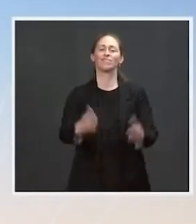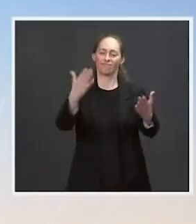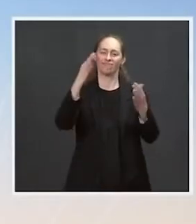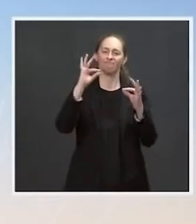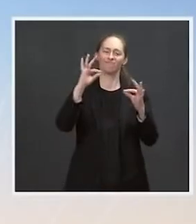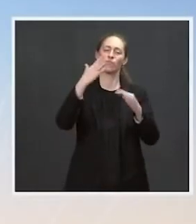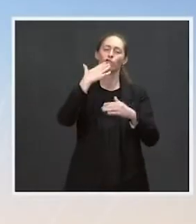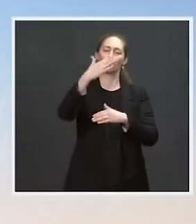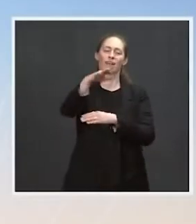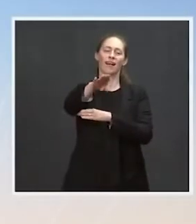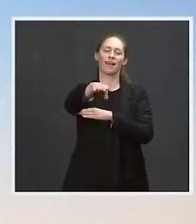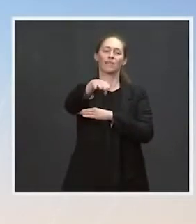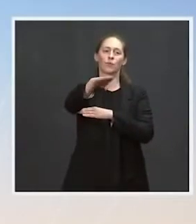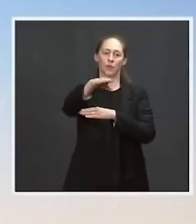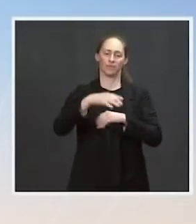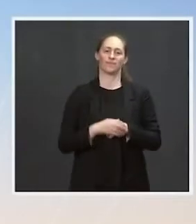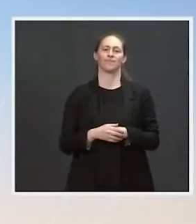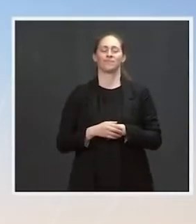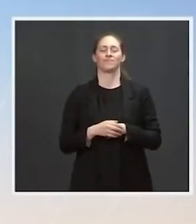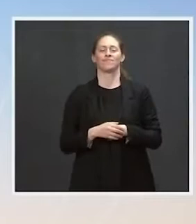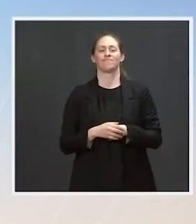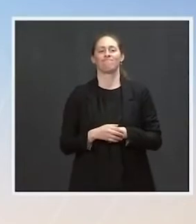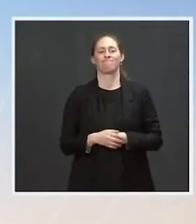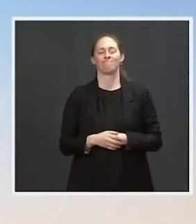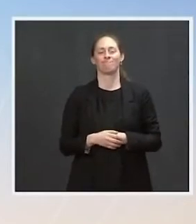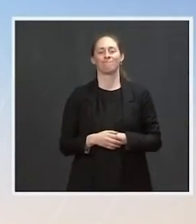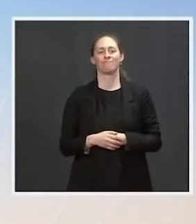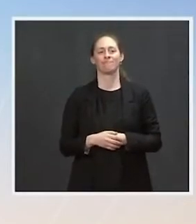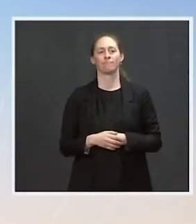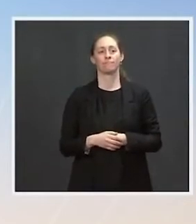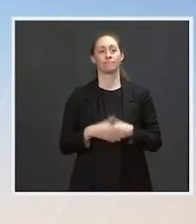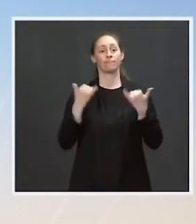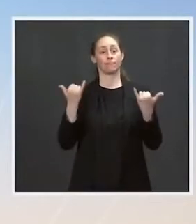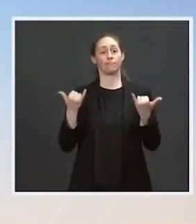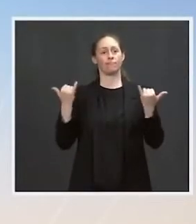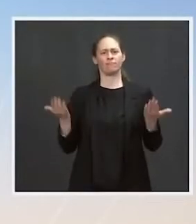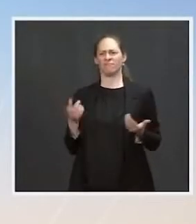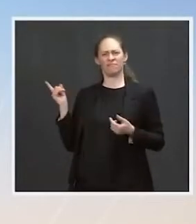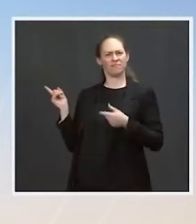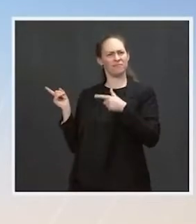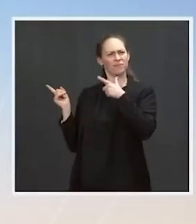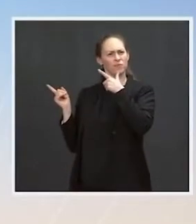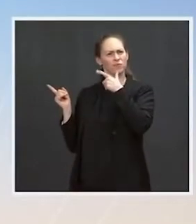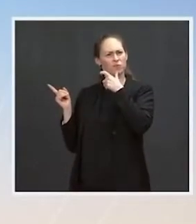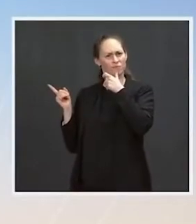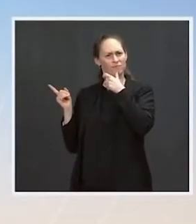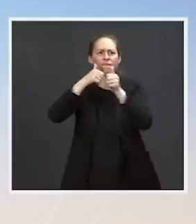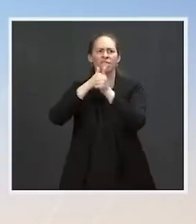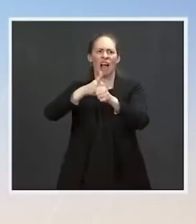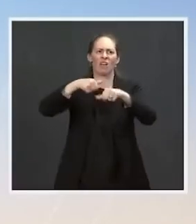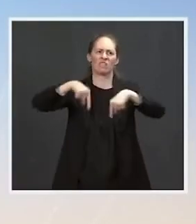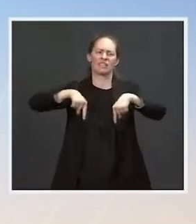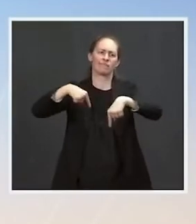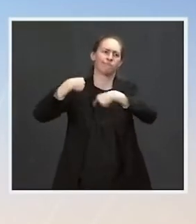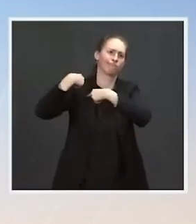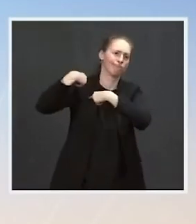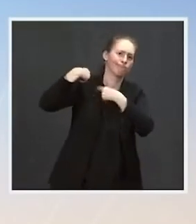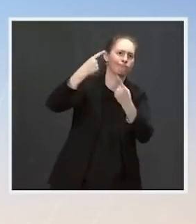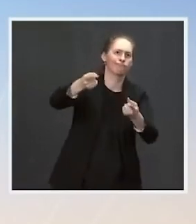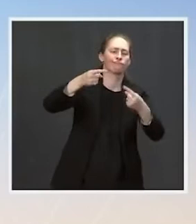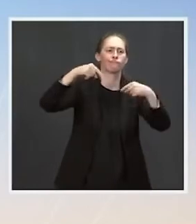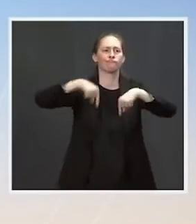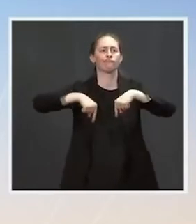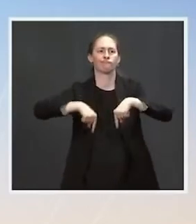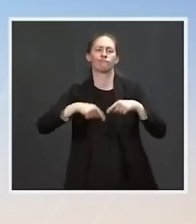afirma que la administración baiden está avanzando en el trabajo de las causas fundamentales de la inmigración a menos que